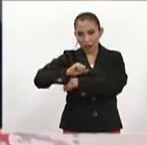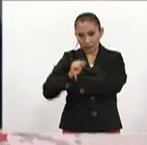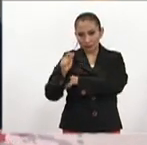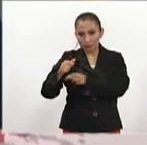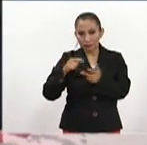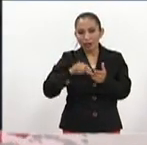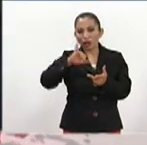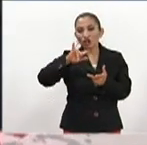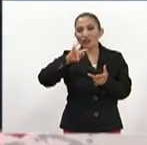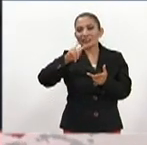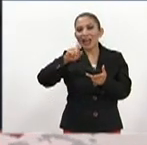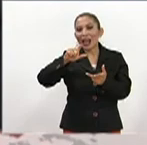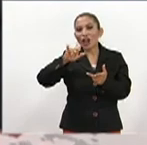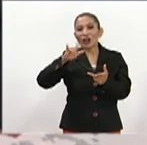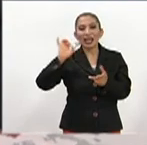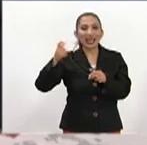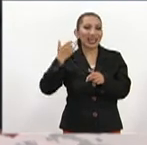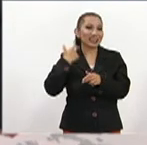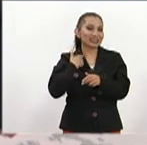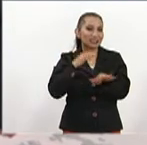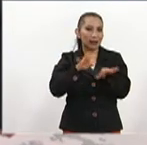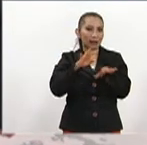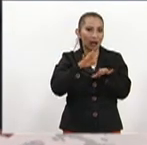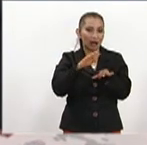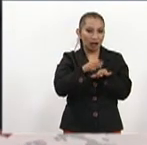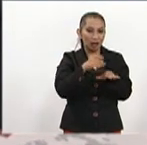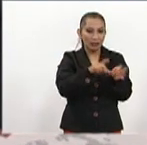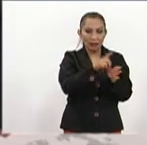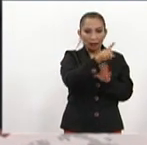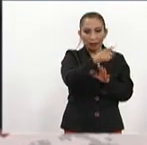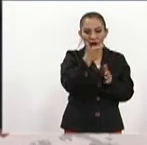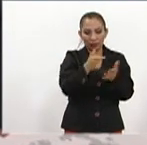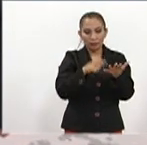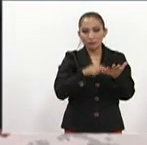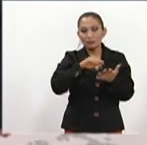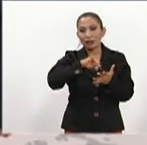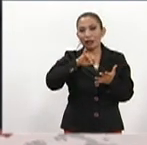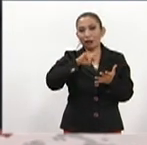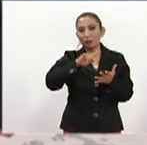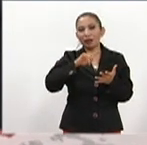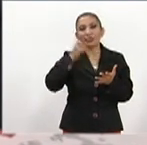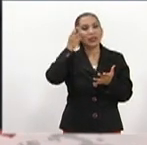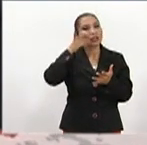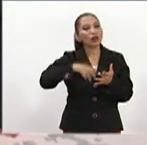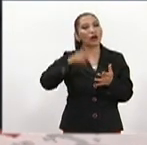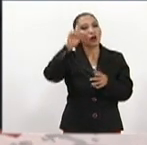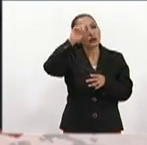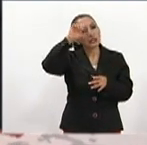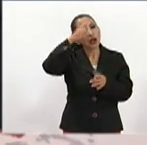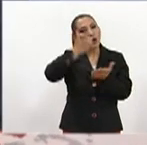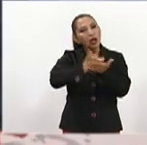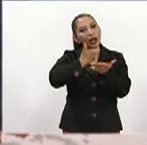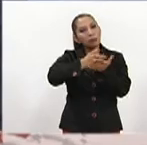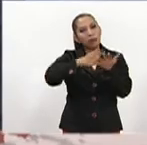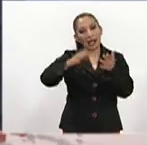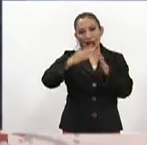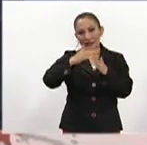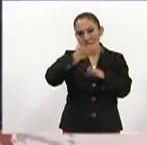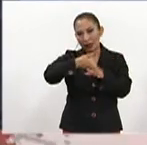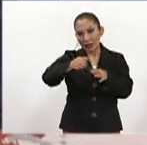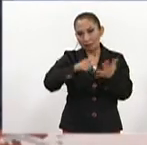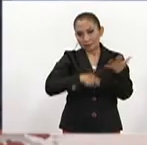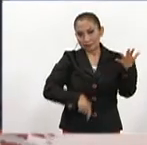Reserva, John Taylor, ex funcionario del Departamento del Tesoro, y Gary Cohn, director del Consejo Nacional Económico de la Casa